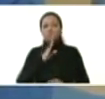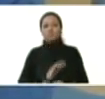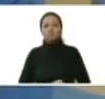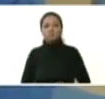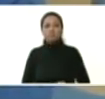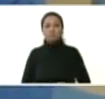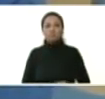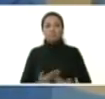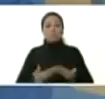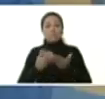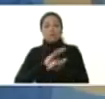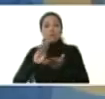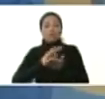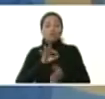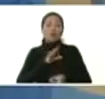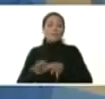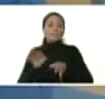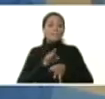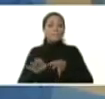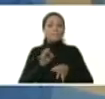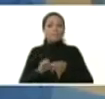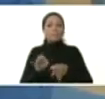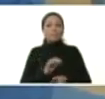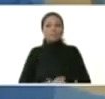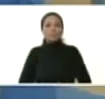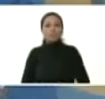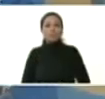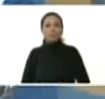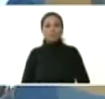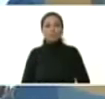hay que dar créditos en Petro.